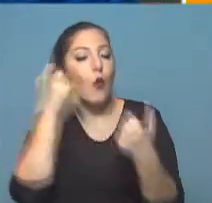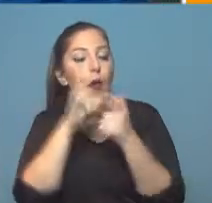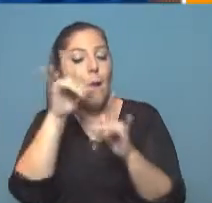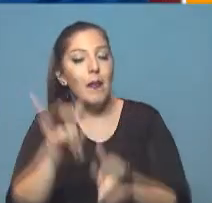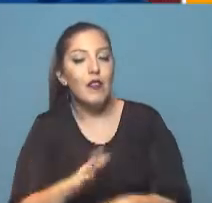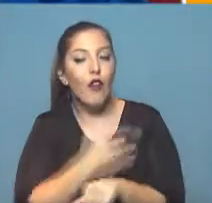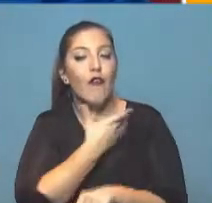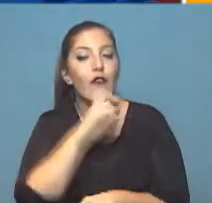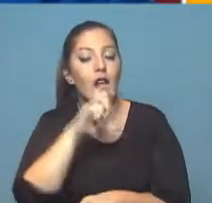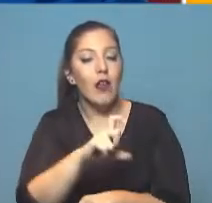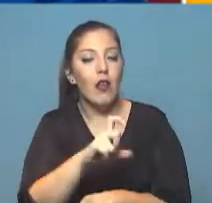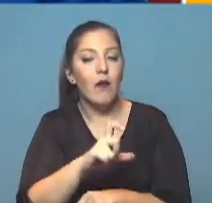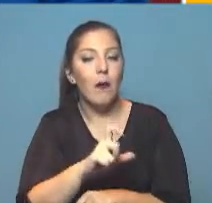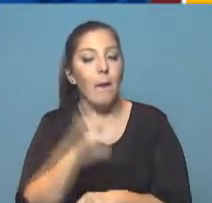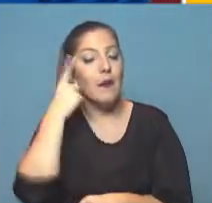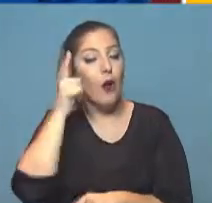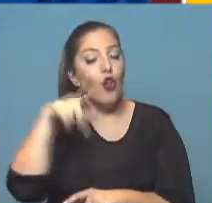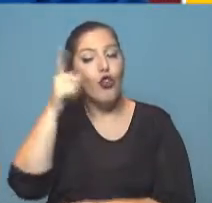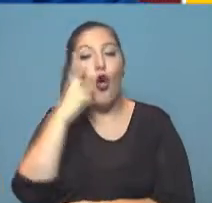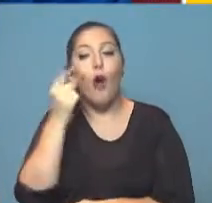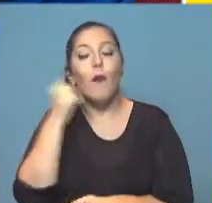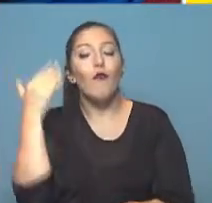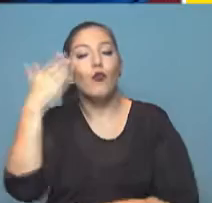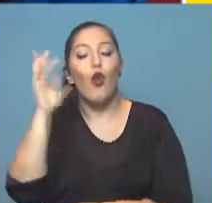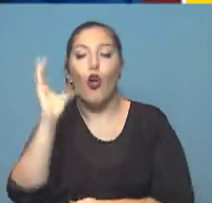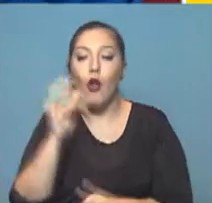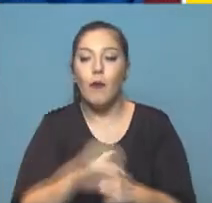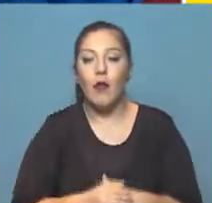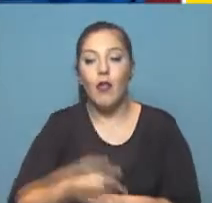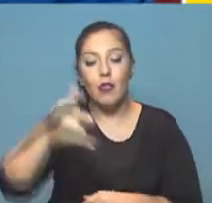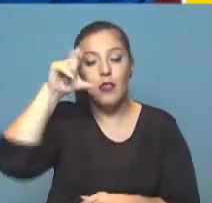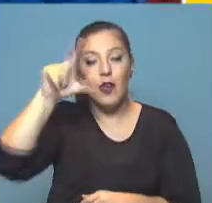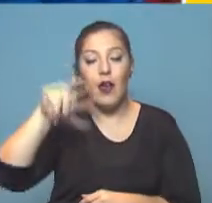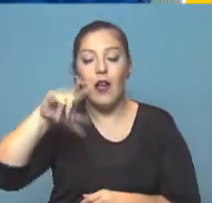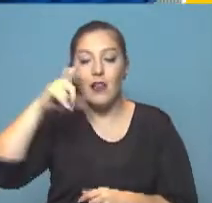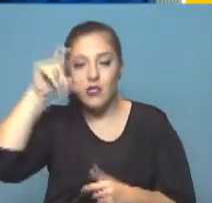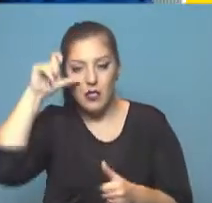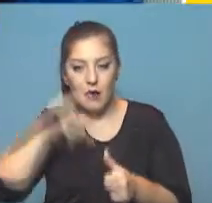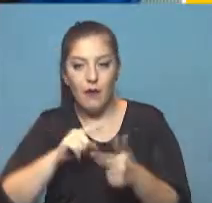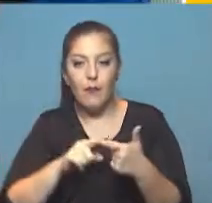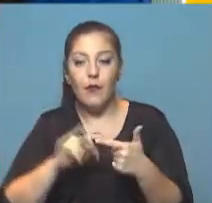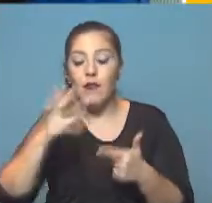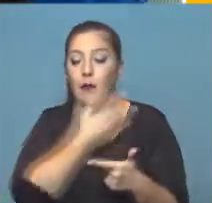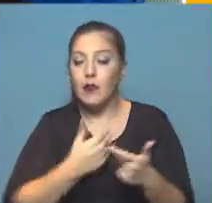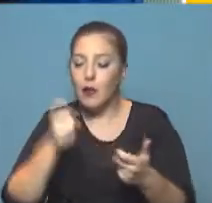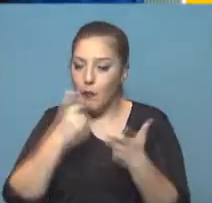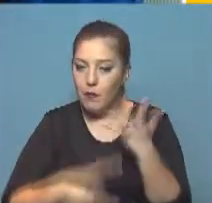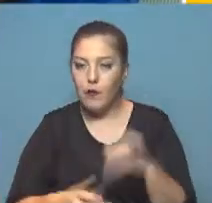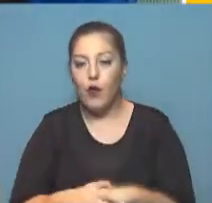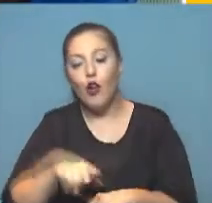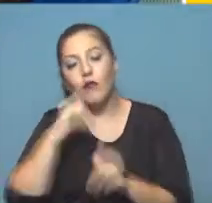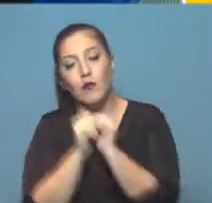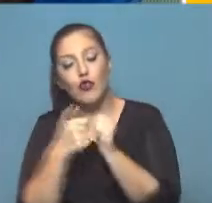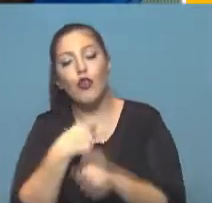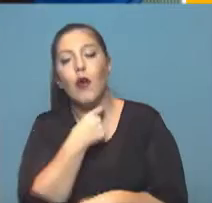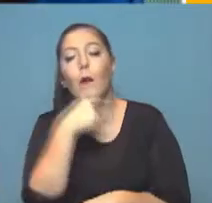FARC, pensaba otros hombres hacia el futuro de Colombia, Humberto de la Calle, vicepresidente, además, otras historias. Yo lo